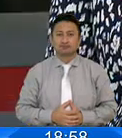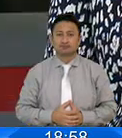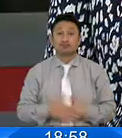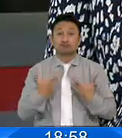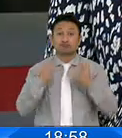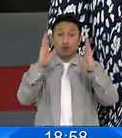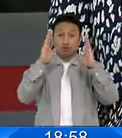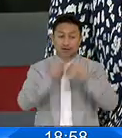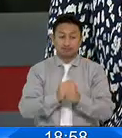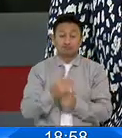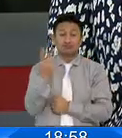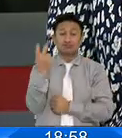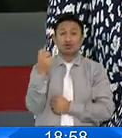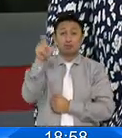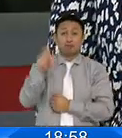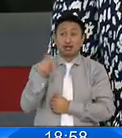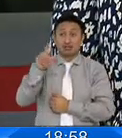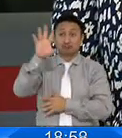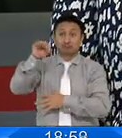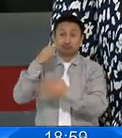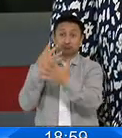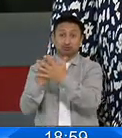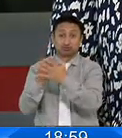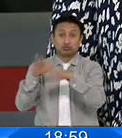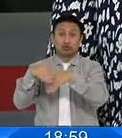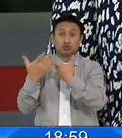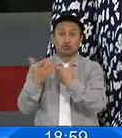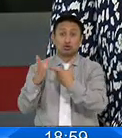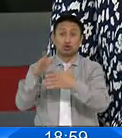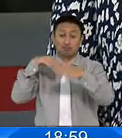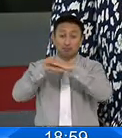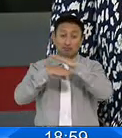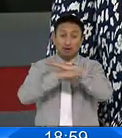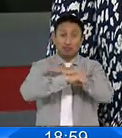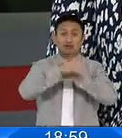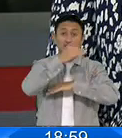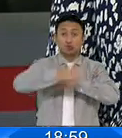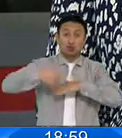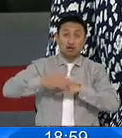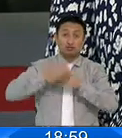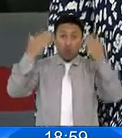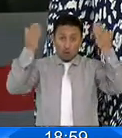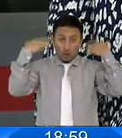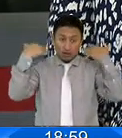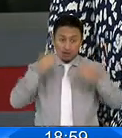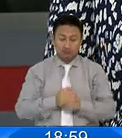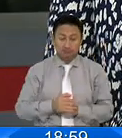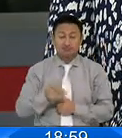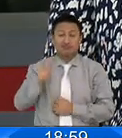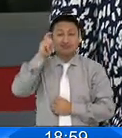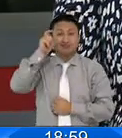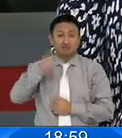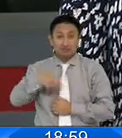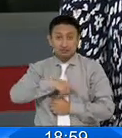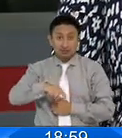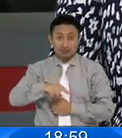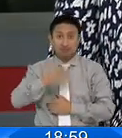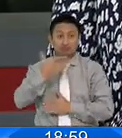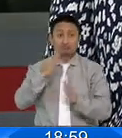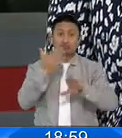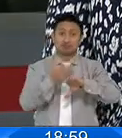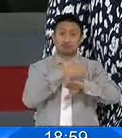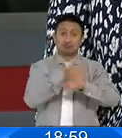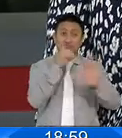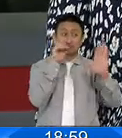Atención, 12 personas fueron detenidas durante allanamientos ejecutados en Durán y Guayaquil. La Fiscalía actuó en base de las denuncias